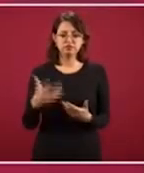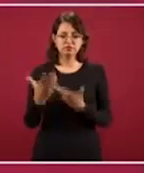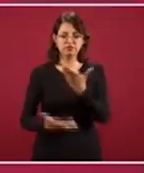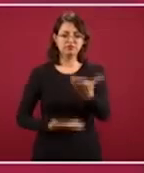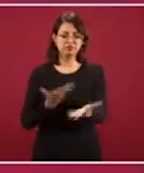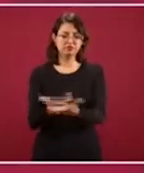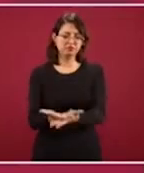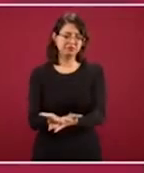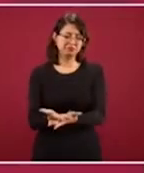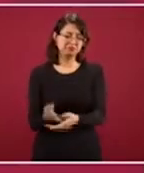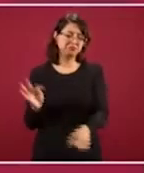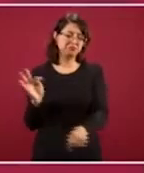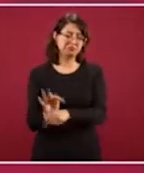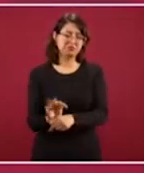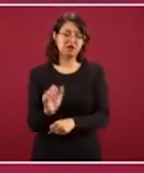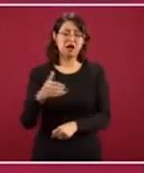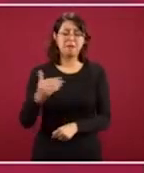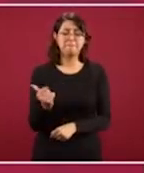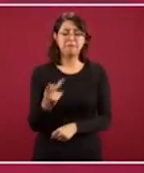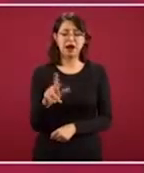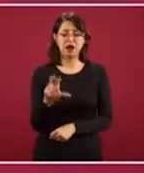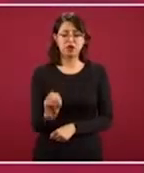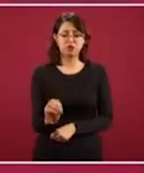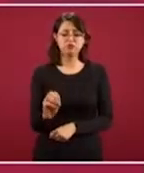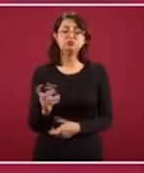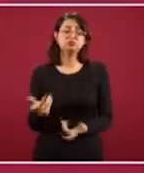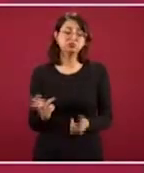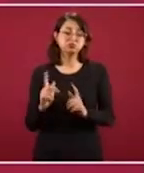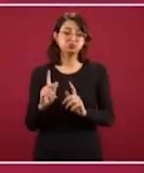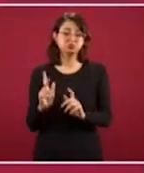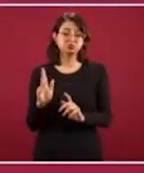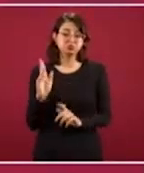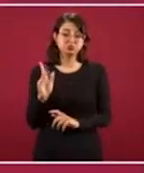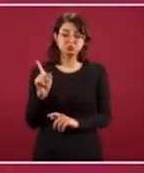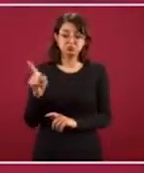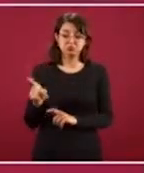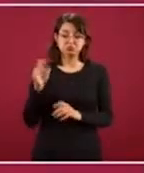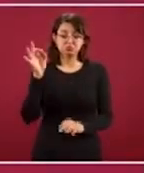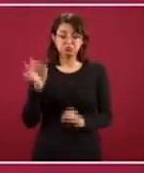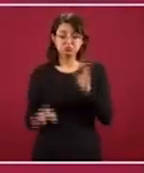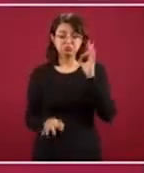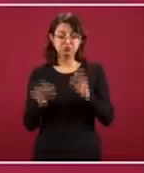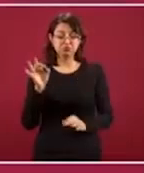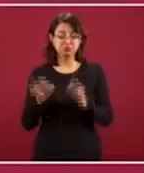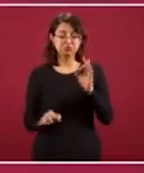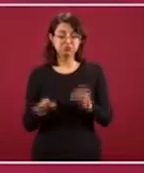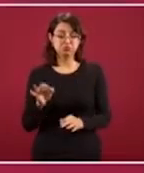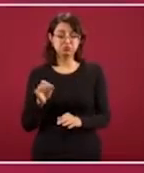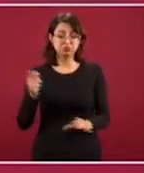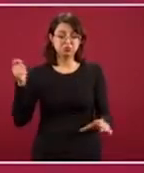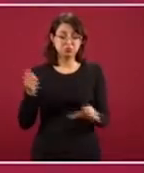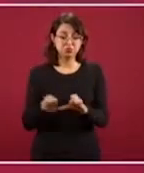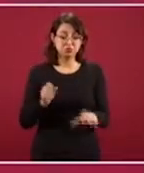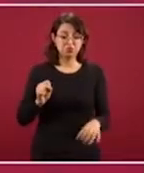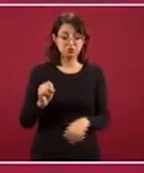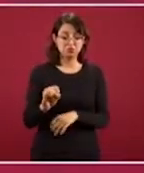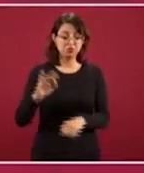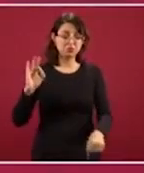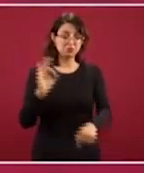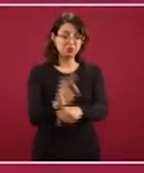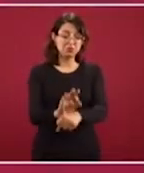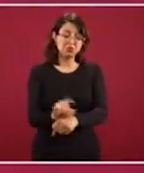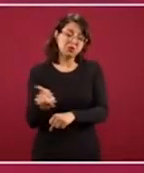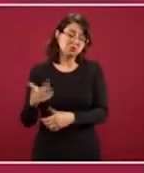solicitar y a que se le otorgue en su caso, si así lo decide la autoridad